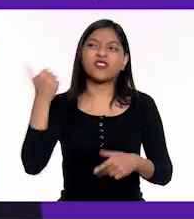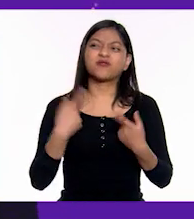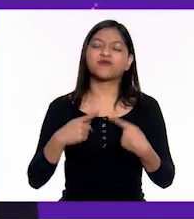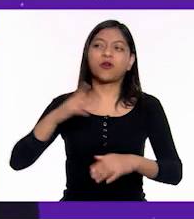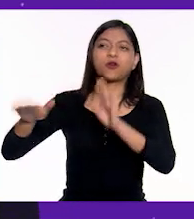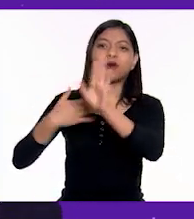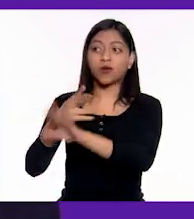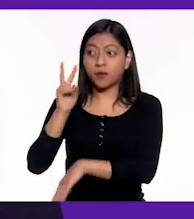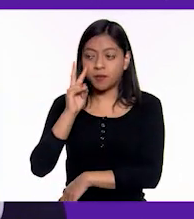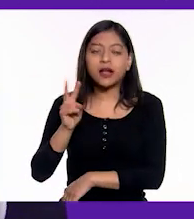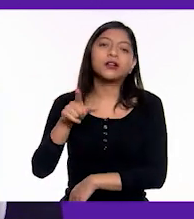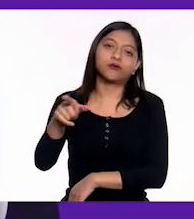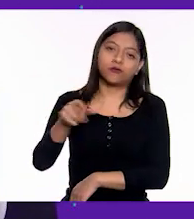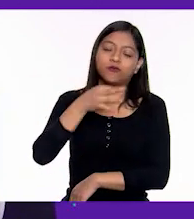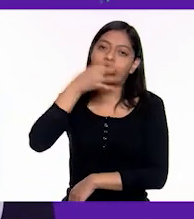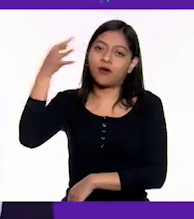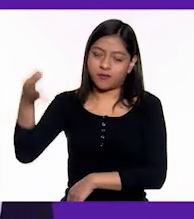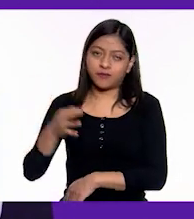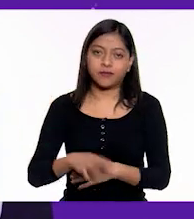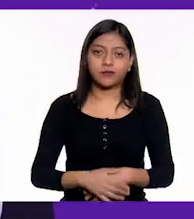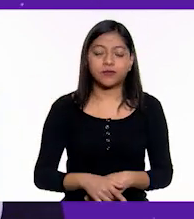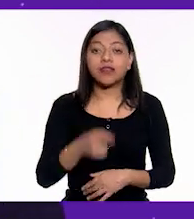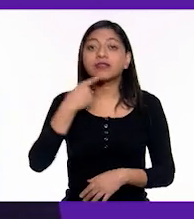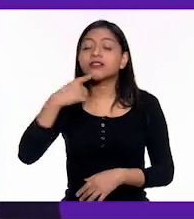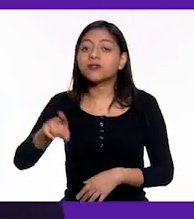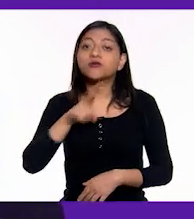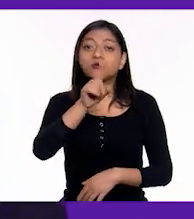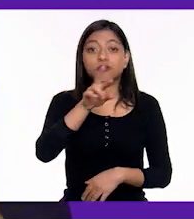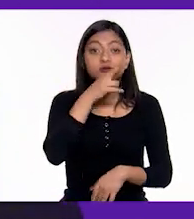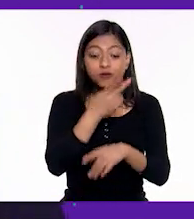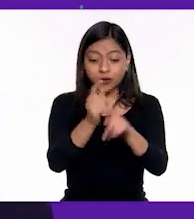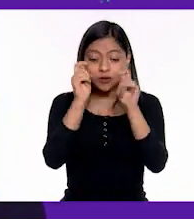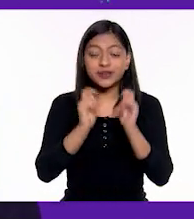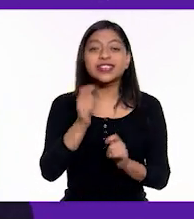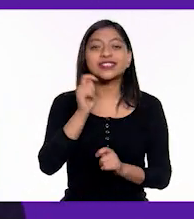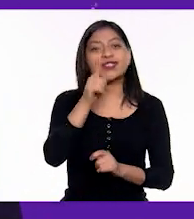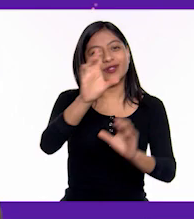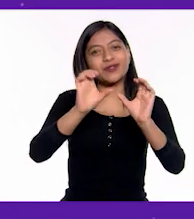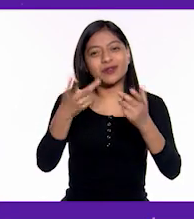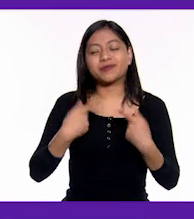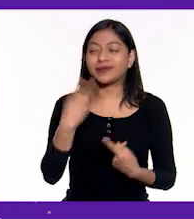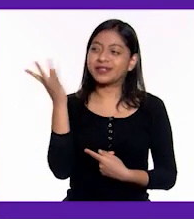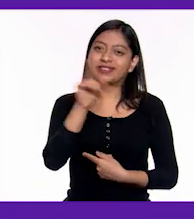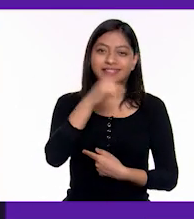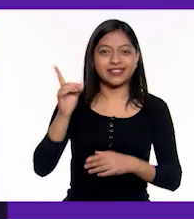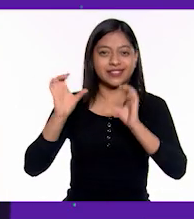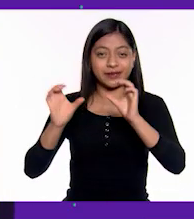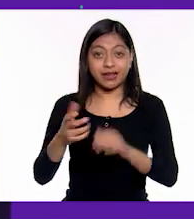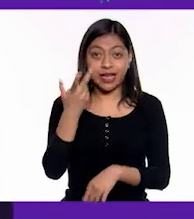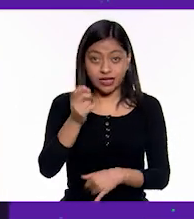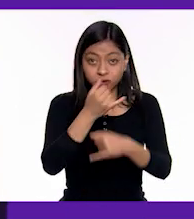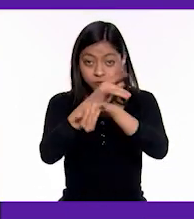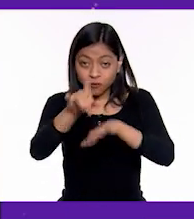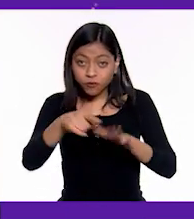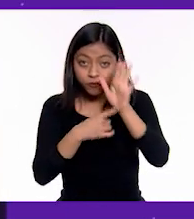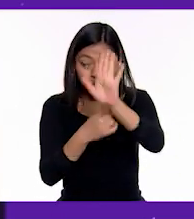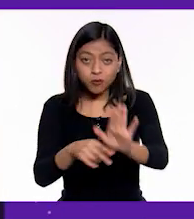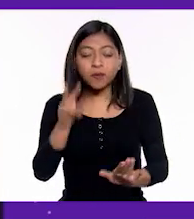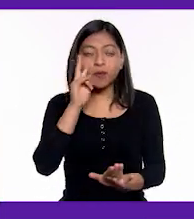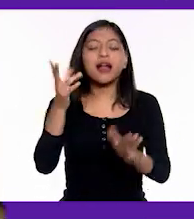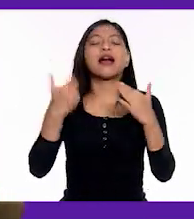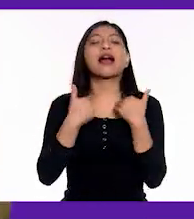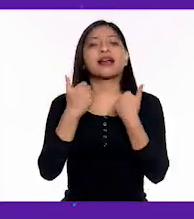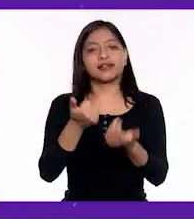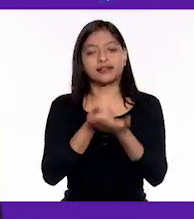que reportarlo. Si todos somos ciberresponsables, nos cuidamos unos a otros. Esperamos que esta información te haya sido de